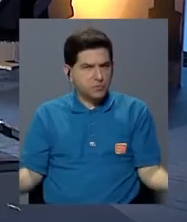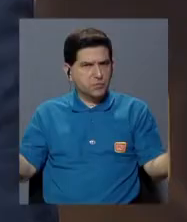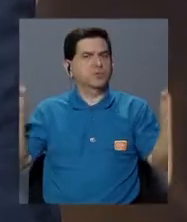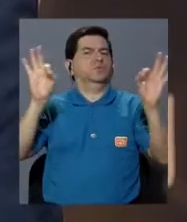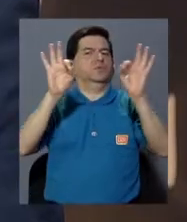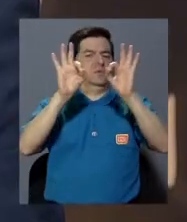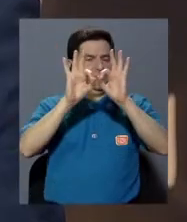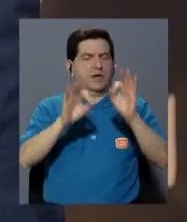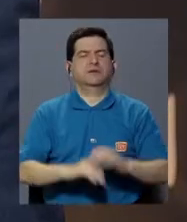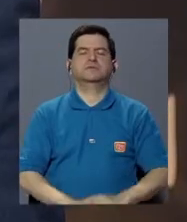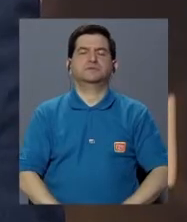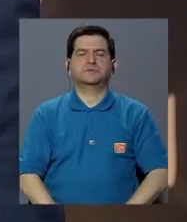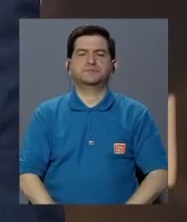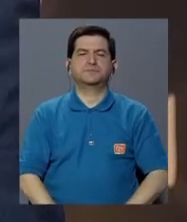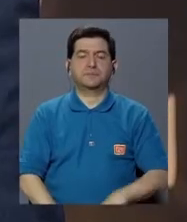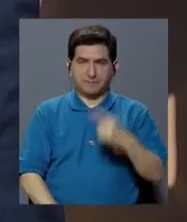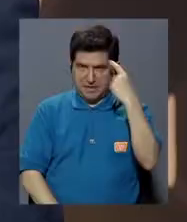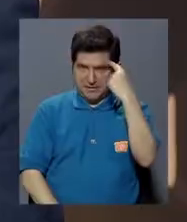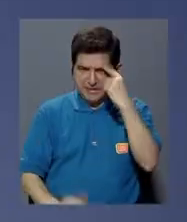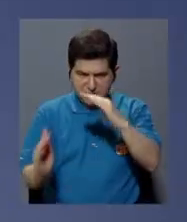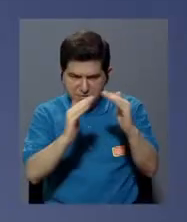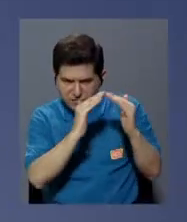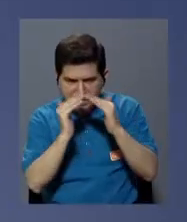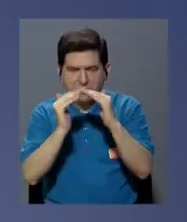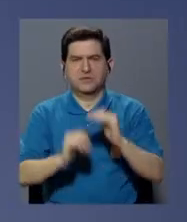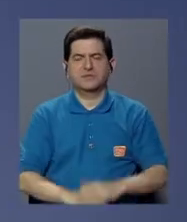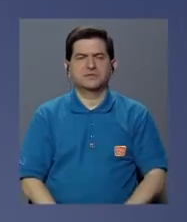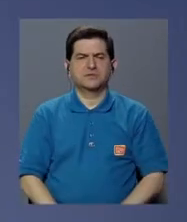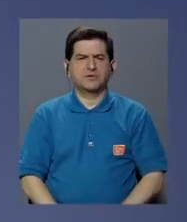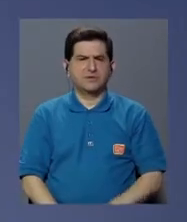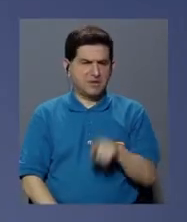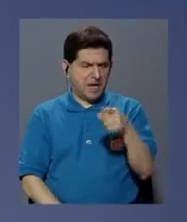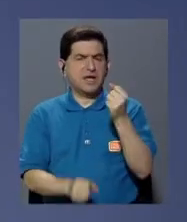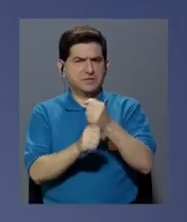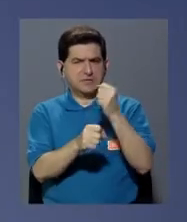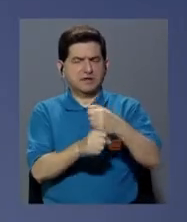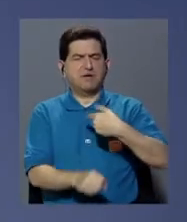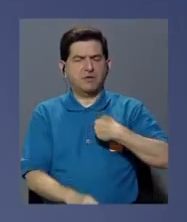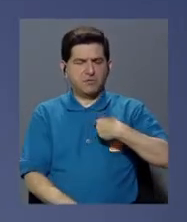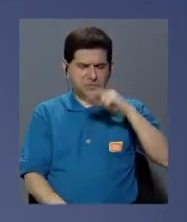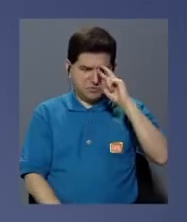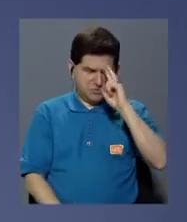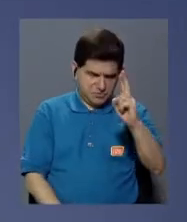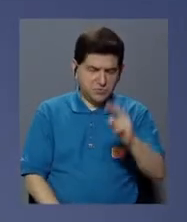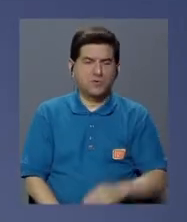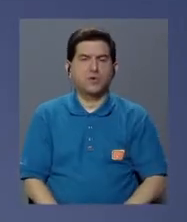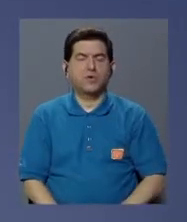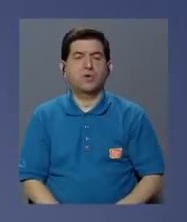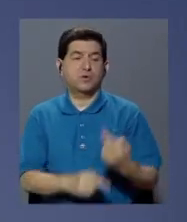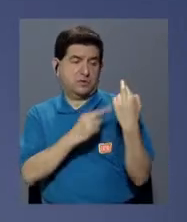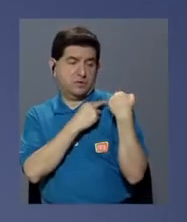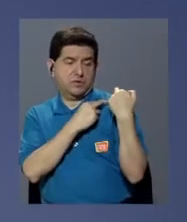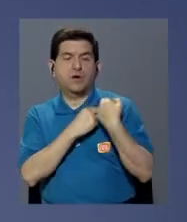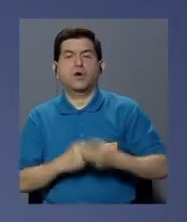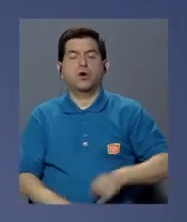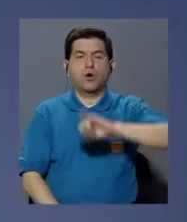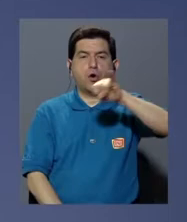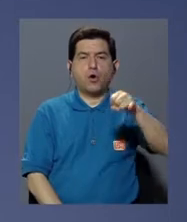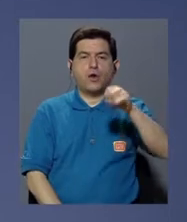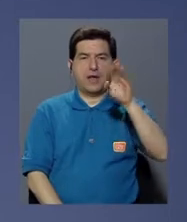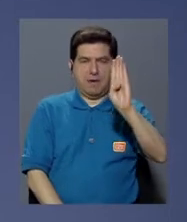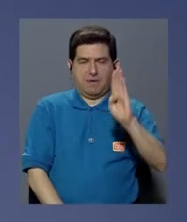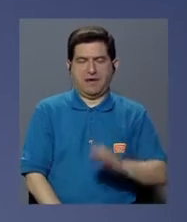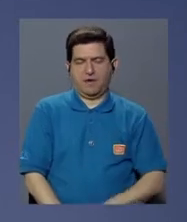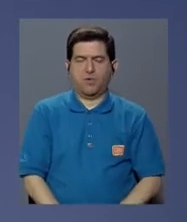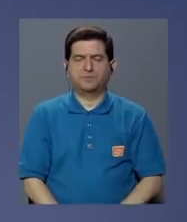relevancia para la población. Este trabajo, debo reconocerlo, cae sobre los hombros de don Jorge Blanco,